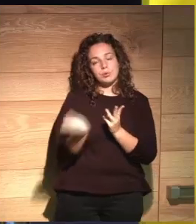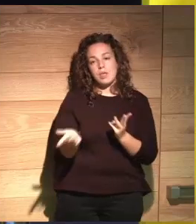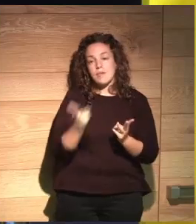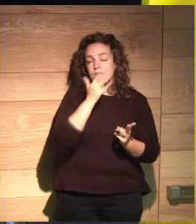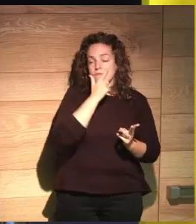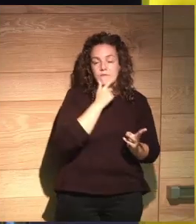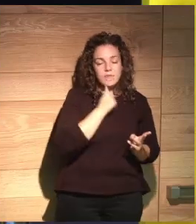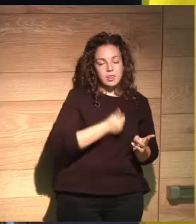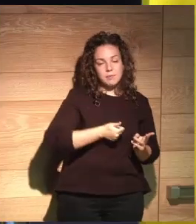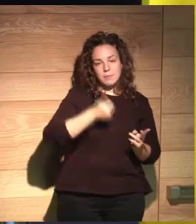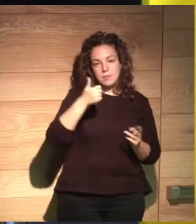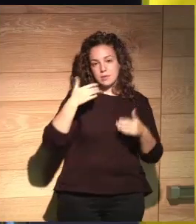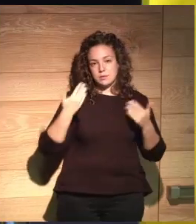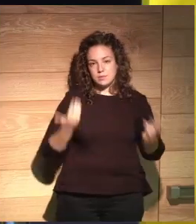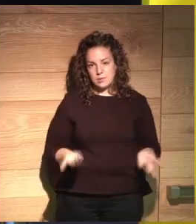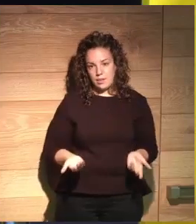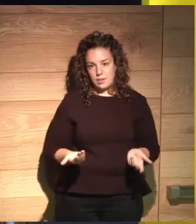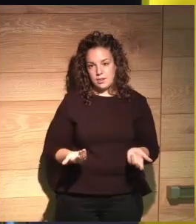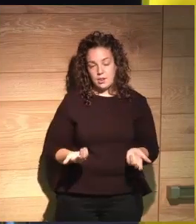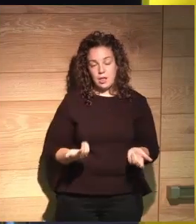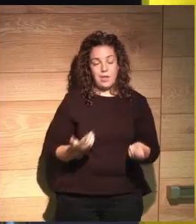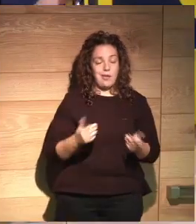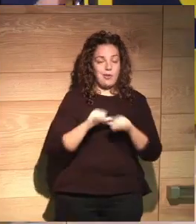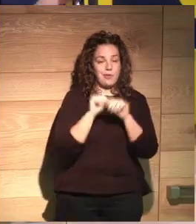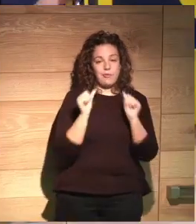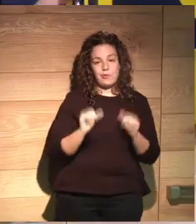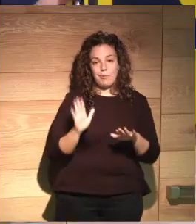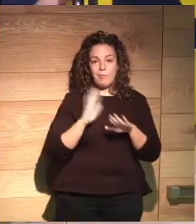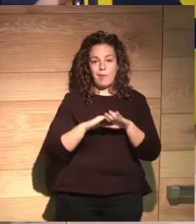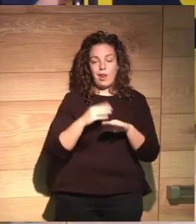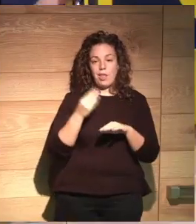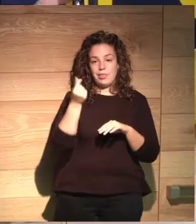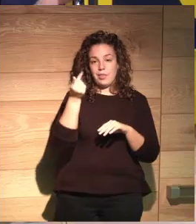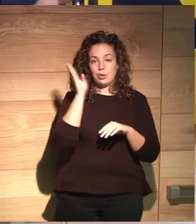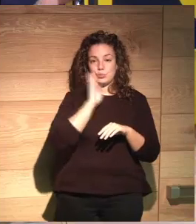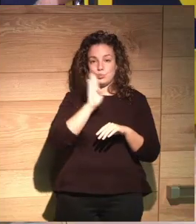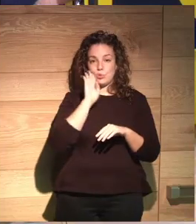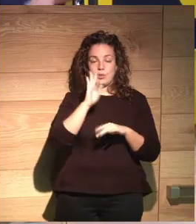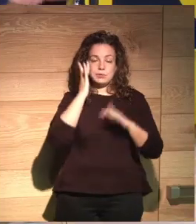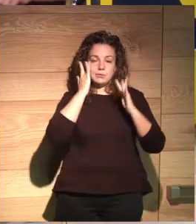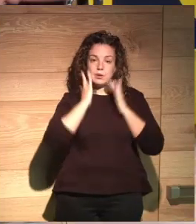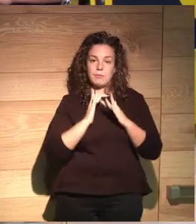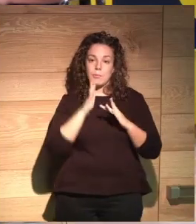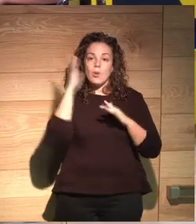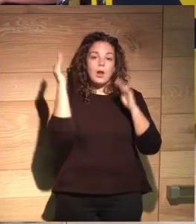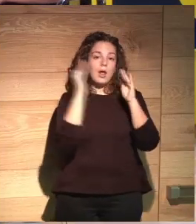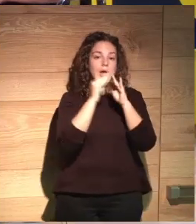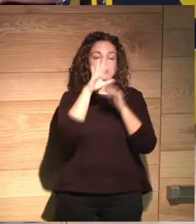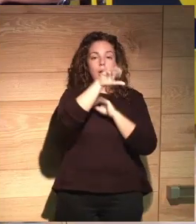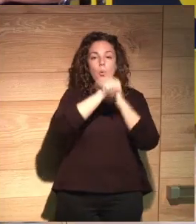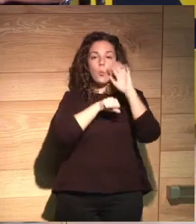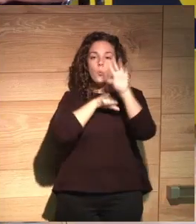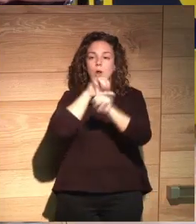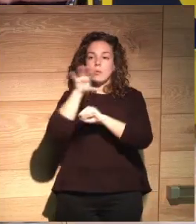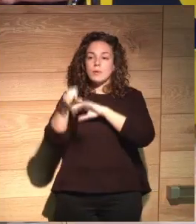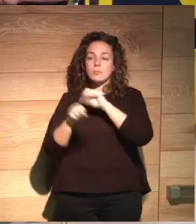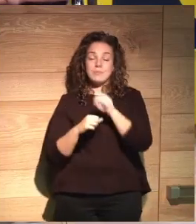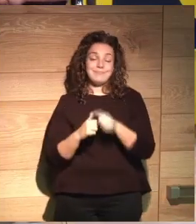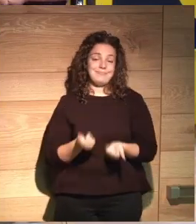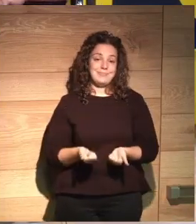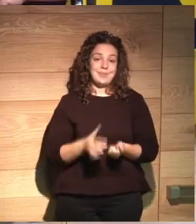es manera de limpiar tu dinero sucio no es cierto eso lo sabemos vos comprás casas es una manera donde